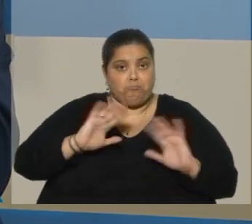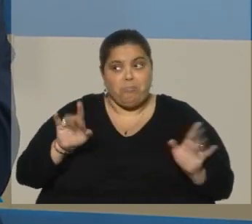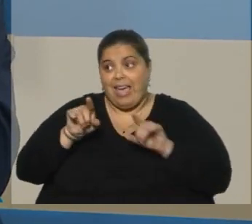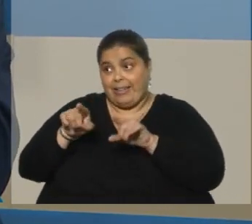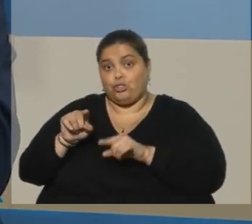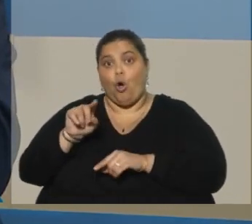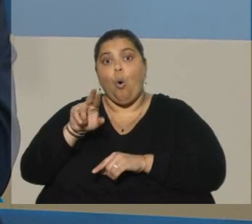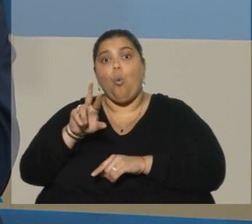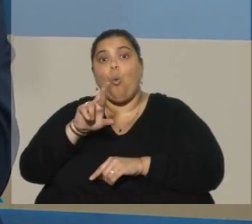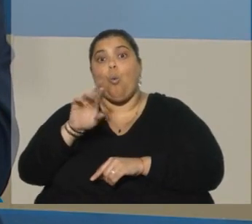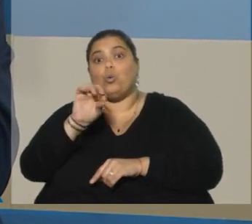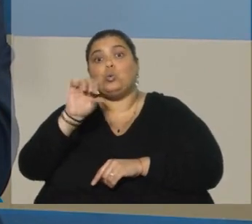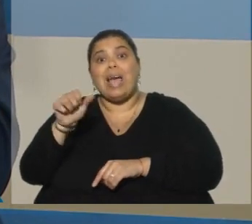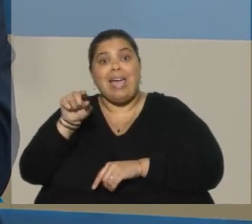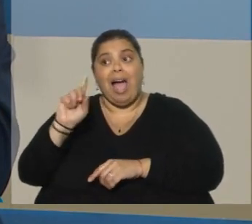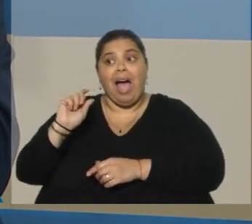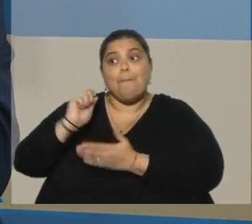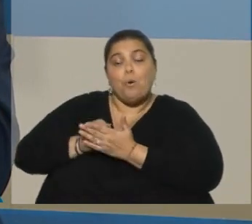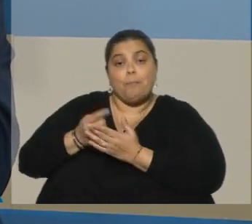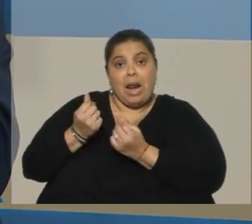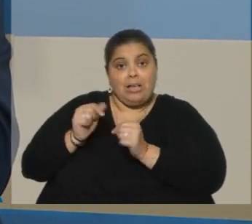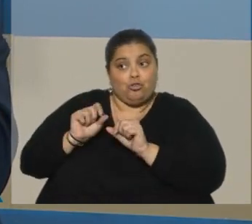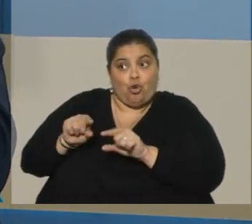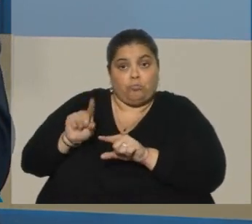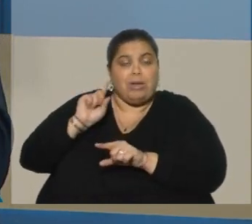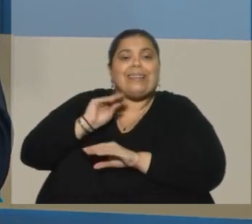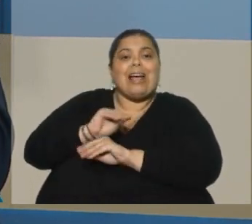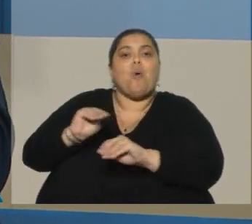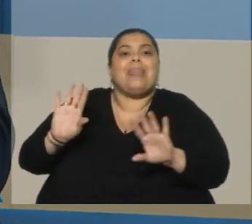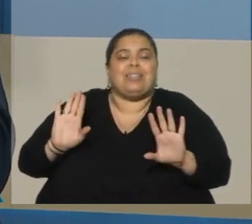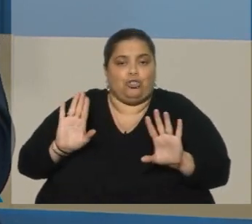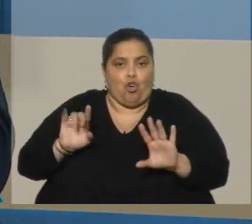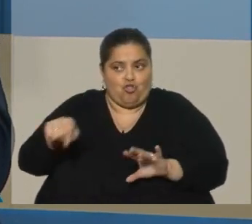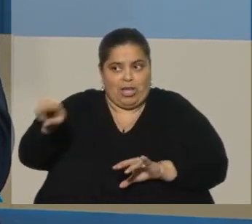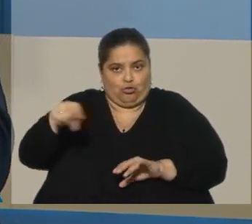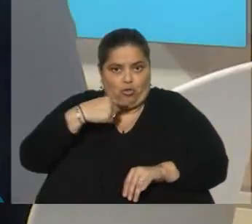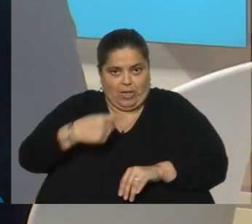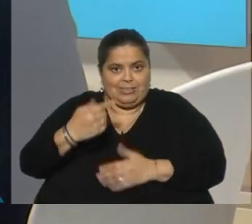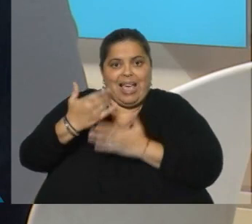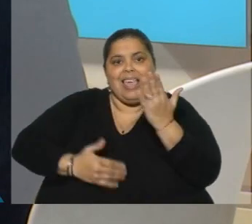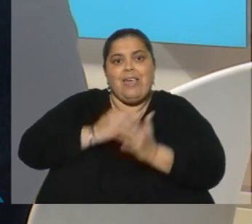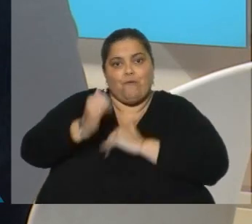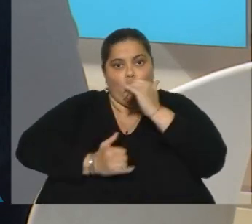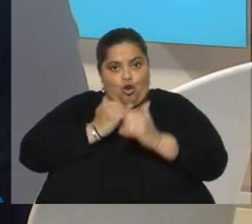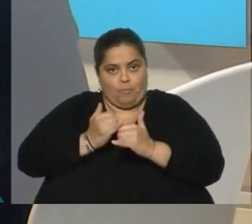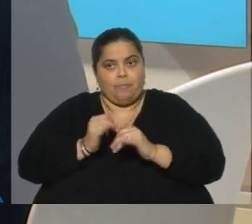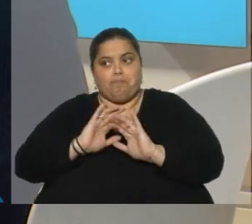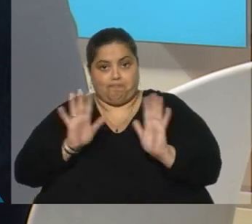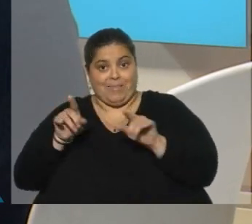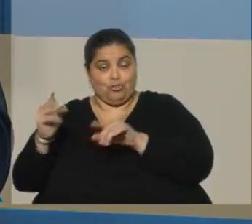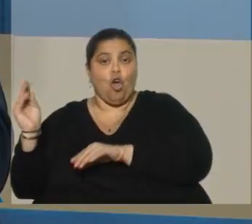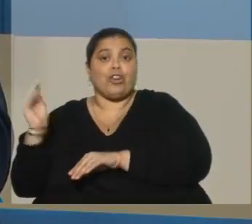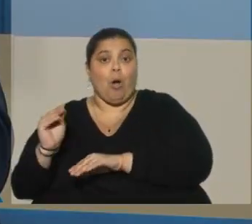angular, porque es la referencia externa, la referencia comercial que tenemos de los precios del mercado. Y sobre eso hay una decisión política después.